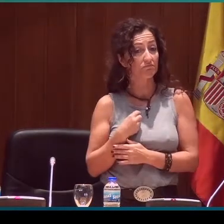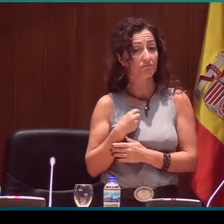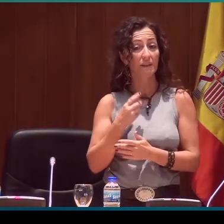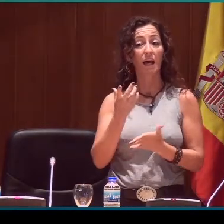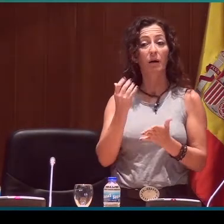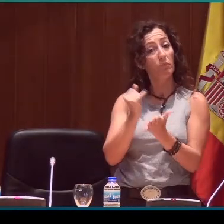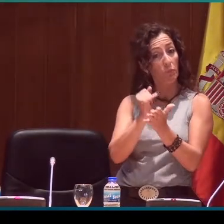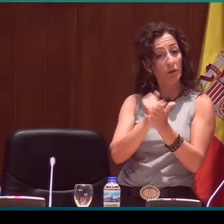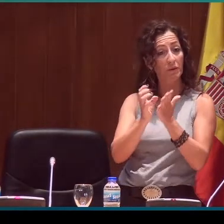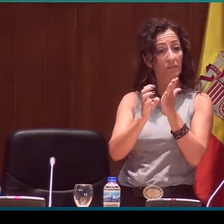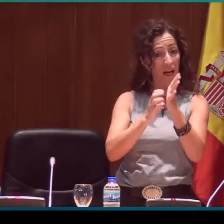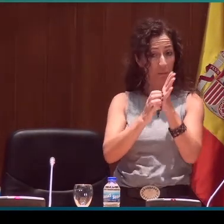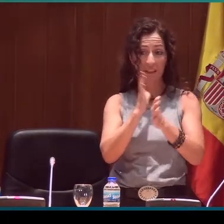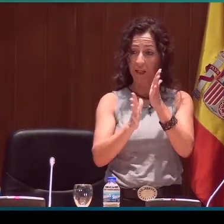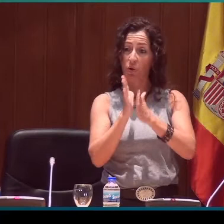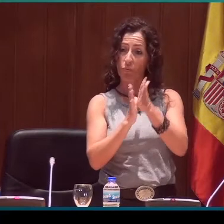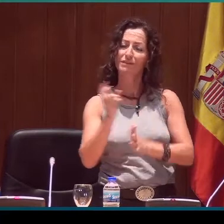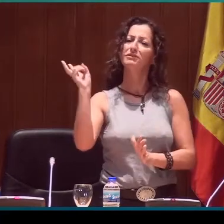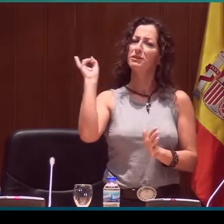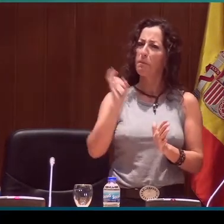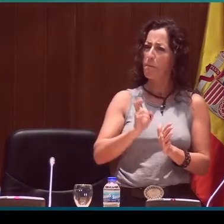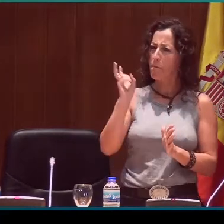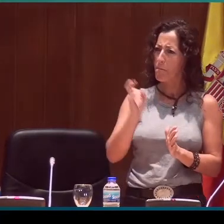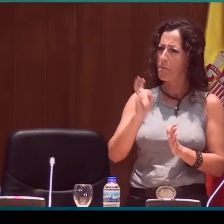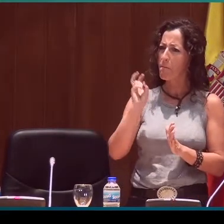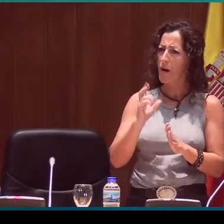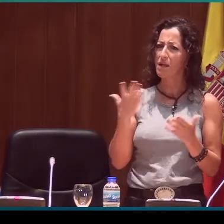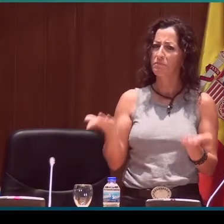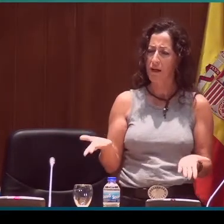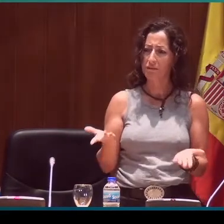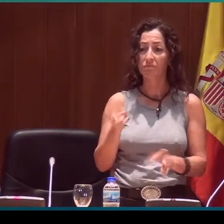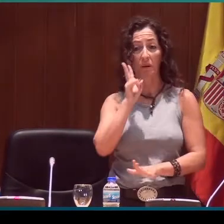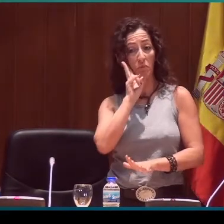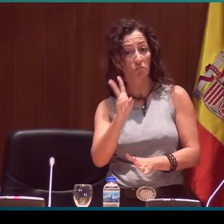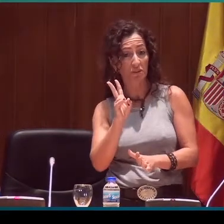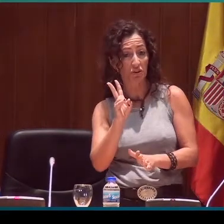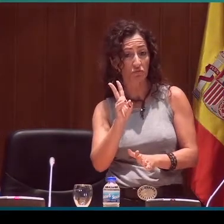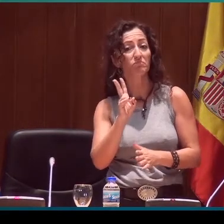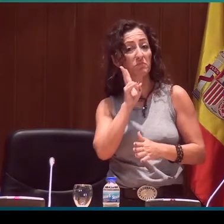que la prueba de lengua de signos, sobre categorías gramaticales,